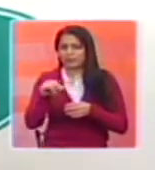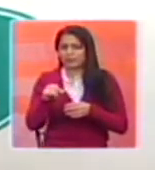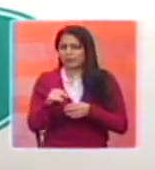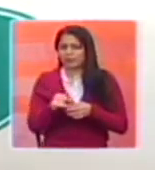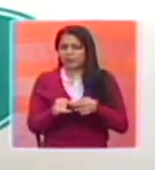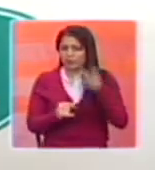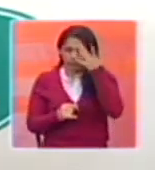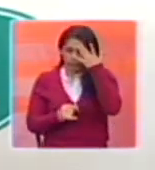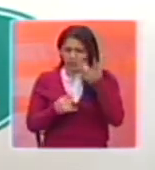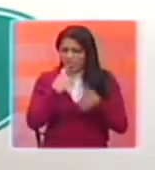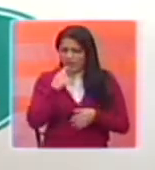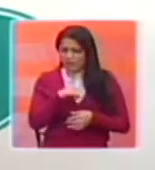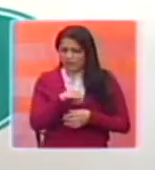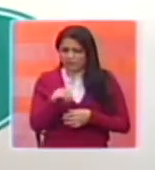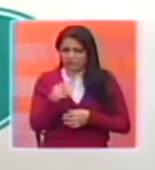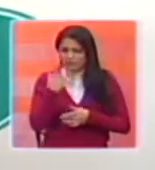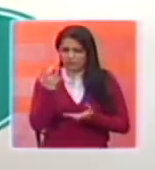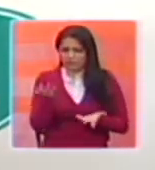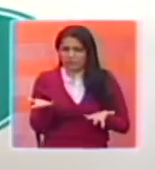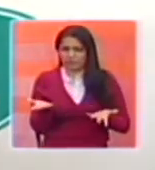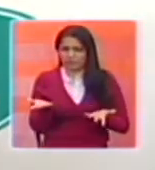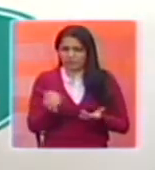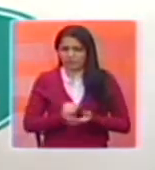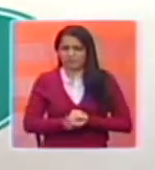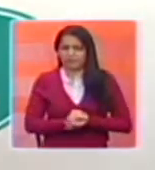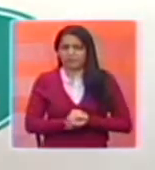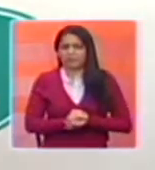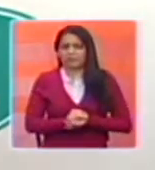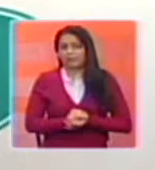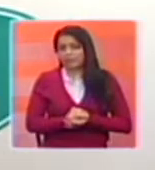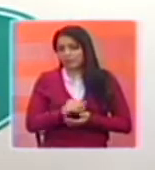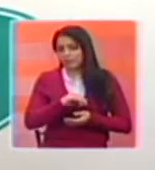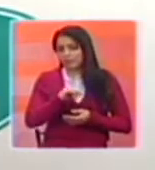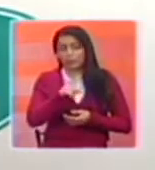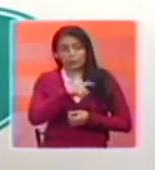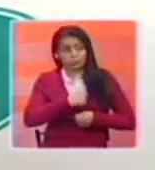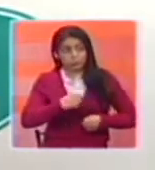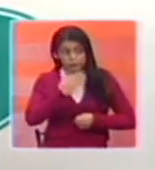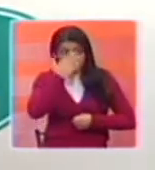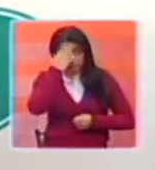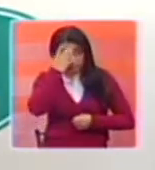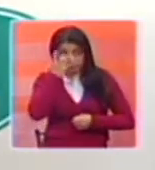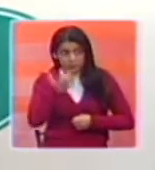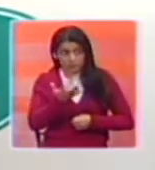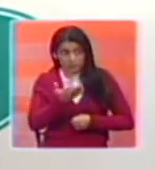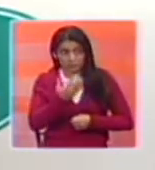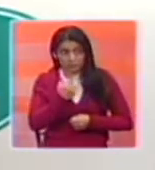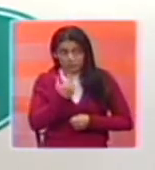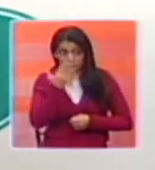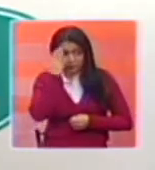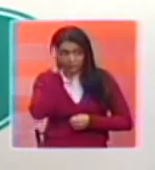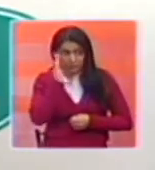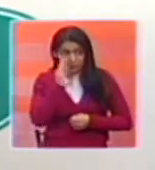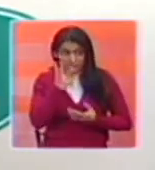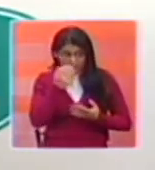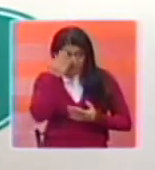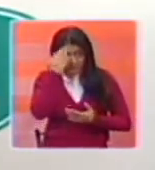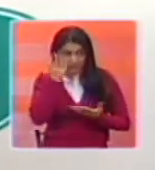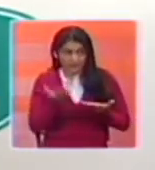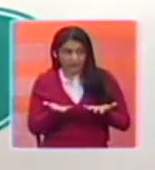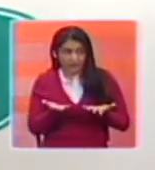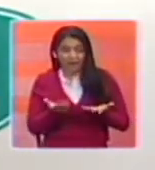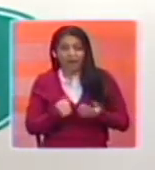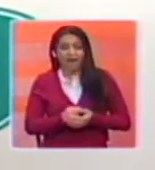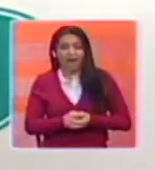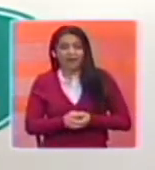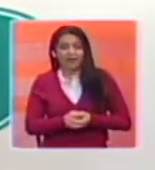sal? Y una pizca de sal. Gordo, ¿tú sabes? ¿Tú no sabes, gordo? ¿Quieres aprender? El gordo